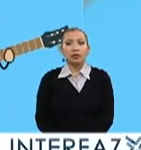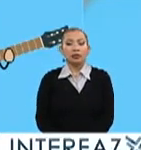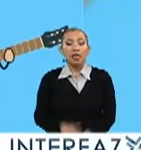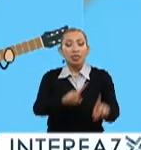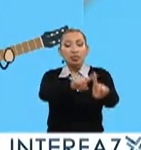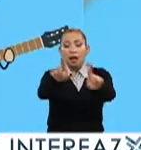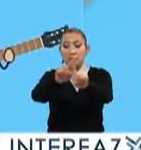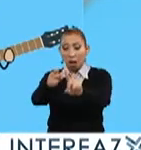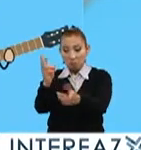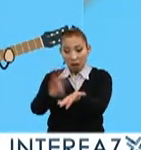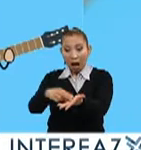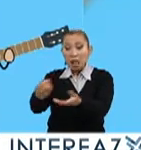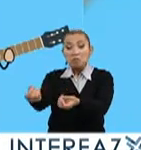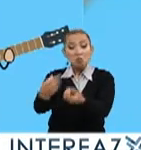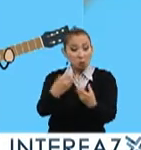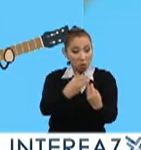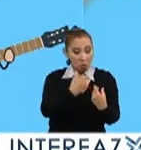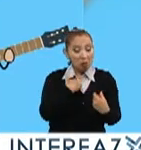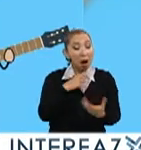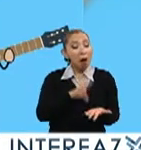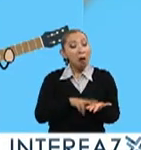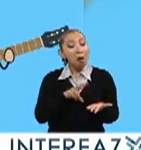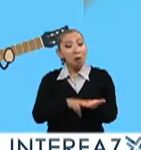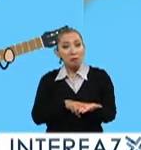Las diferencias nos enriquecen.